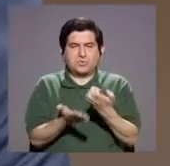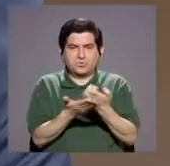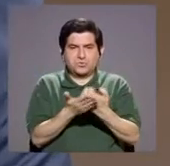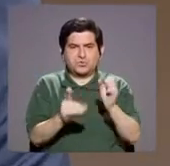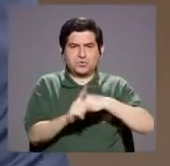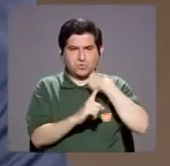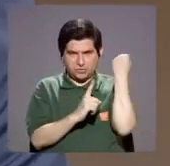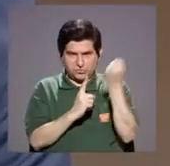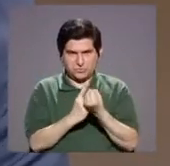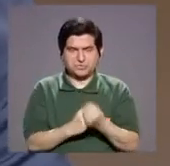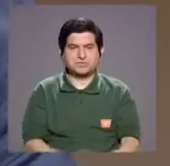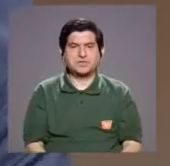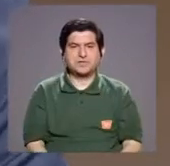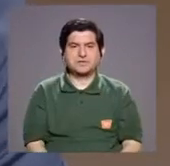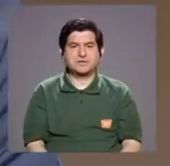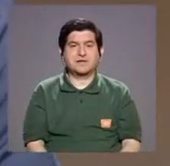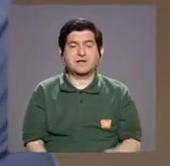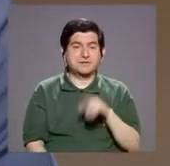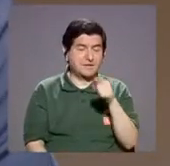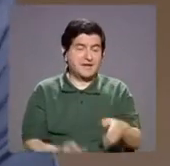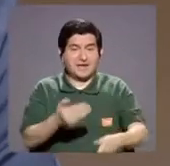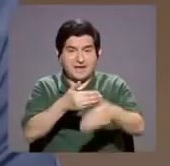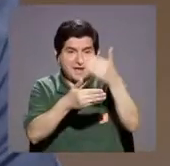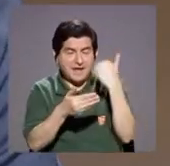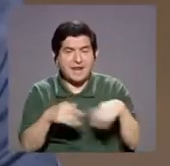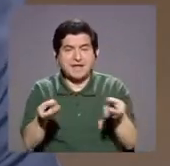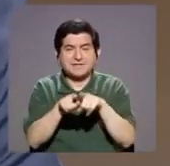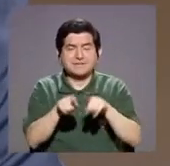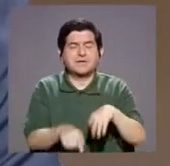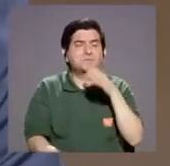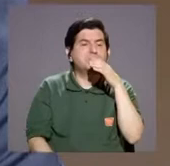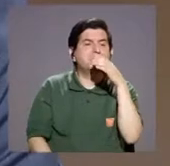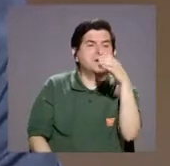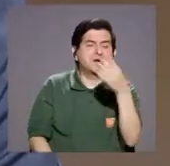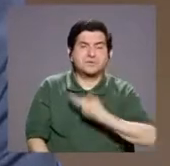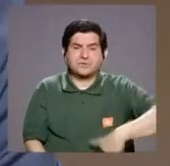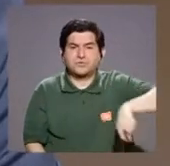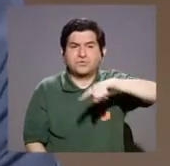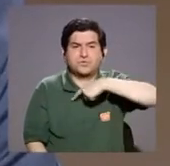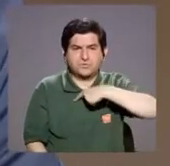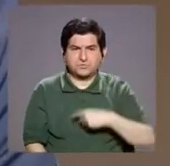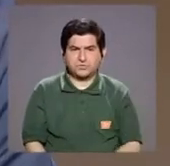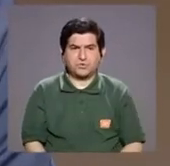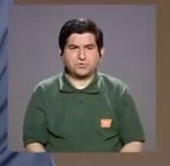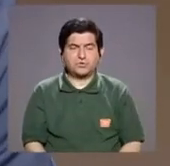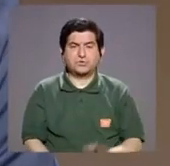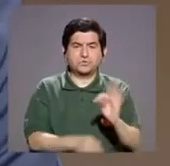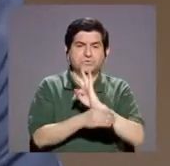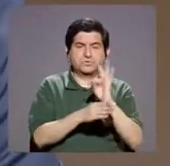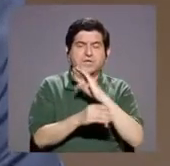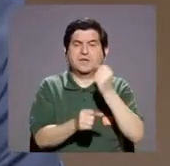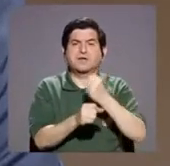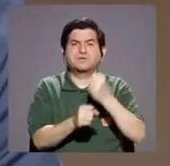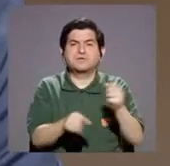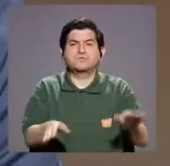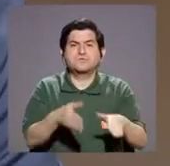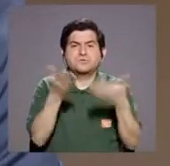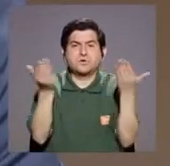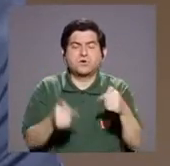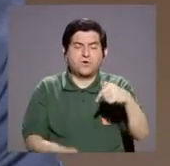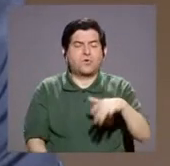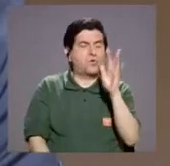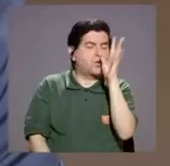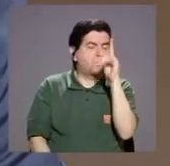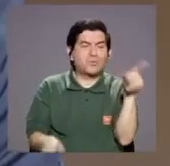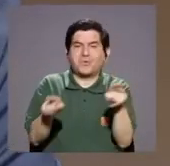que ahora en el entremés estaba dando unos consejos de cómo debemos de hacer televisión y que hoy hacíamos bromas